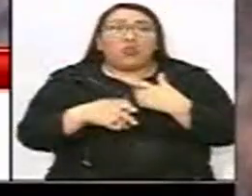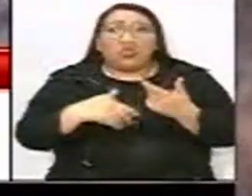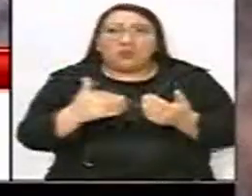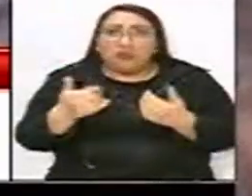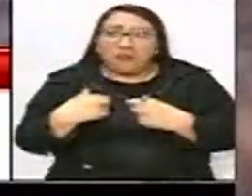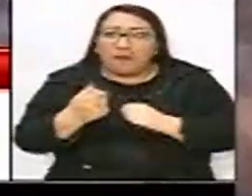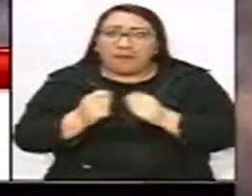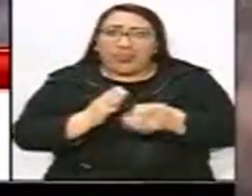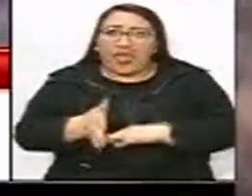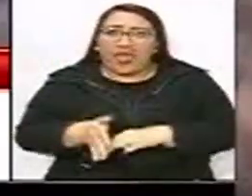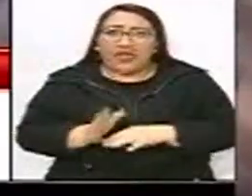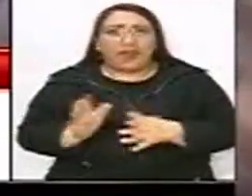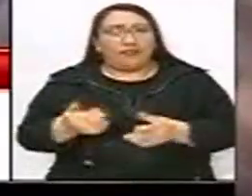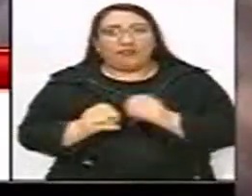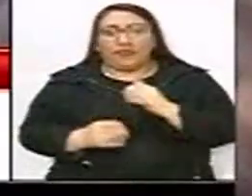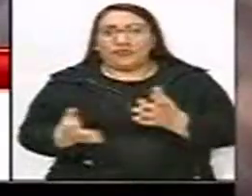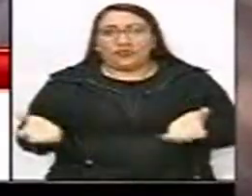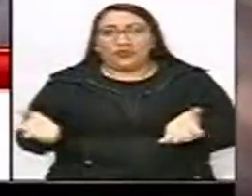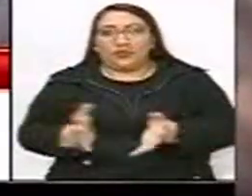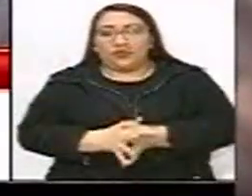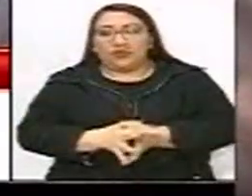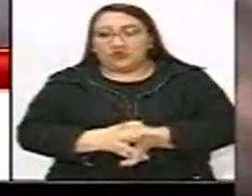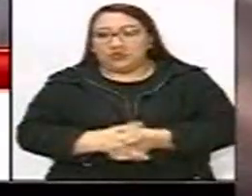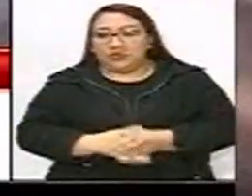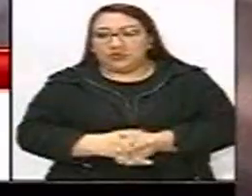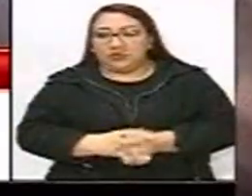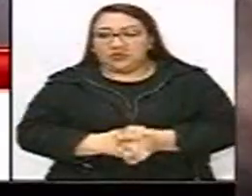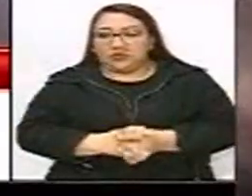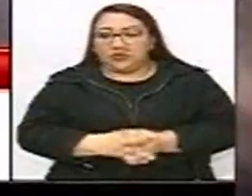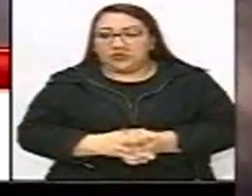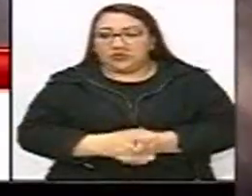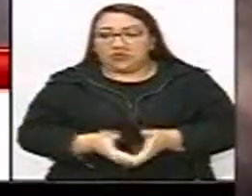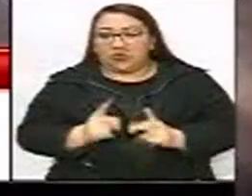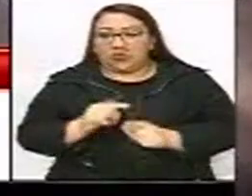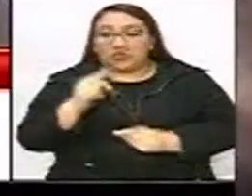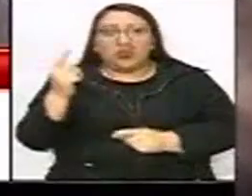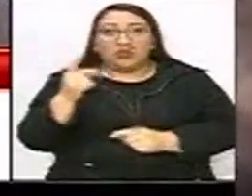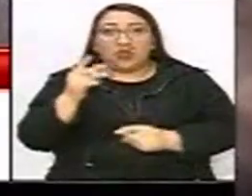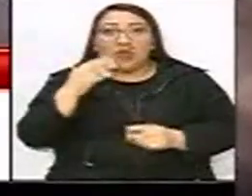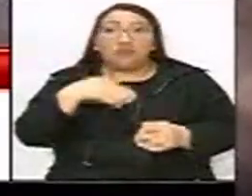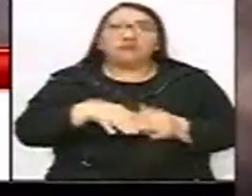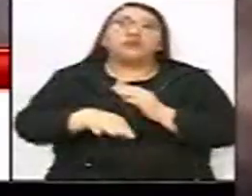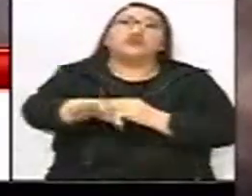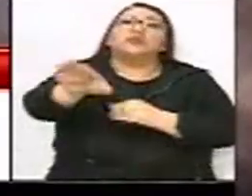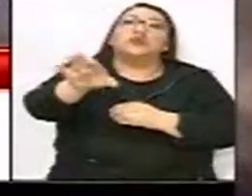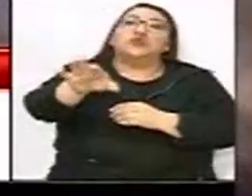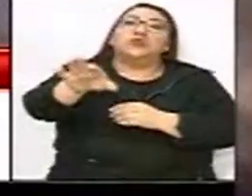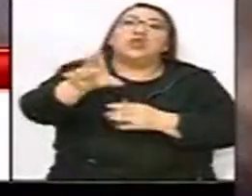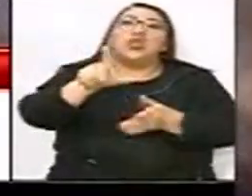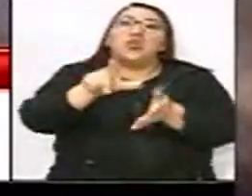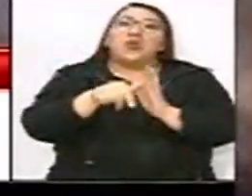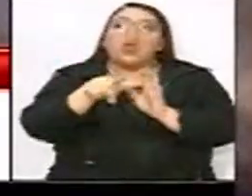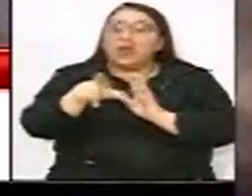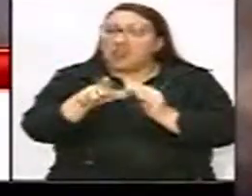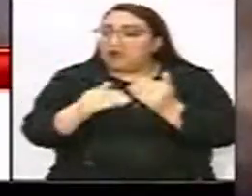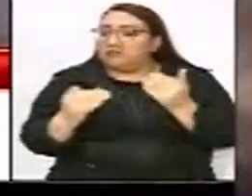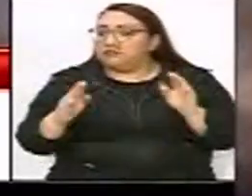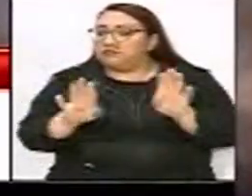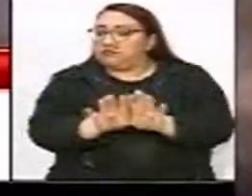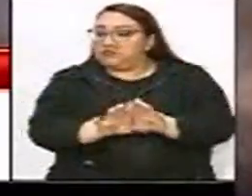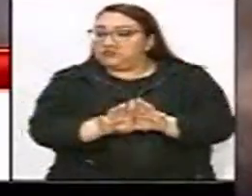hay peajes y no hay solución. No hay libre tránsito cuando hay una sola vía y que está